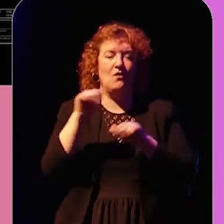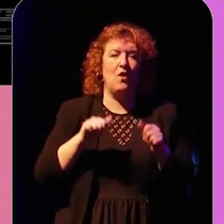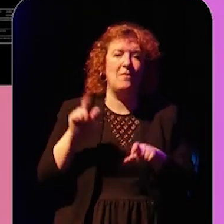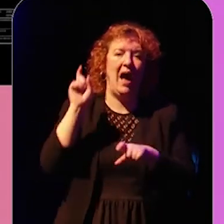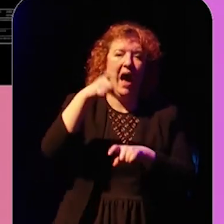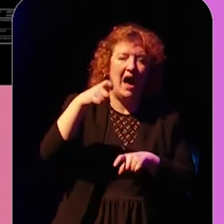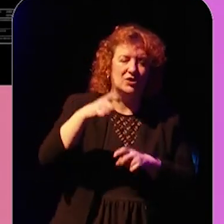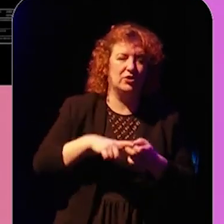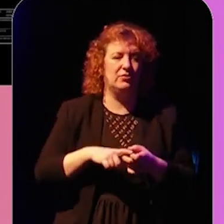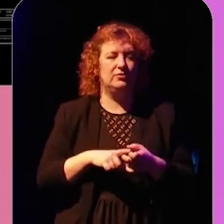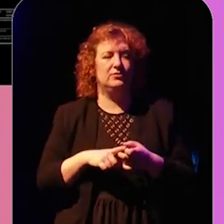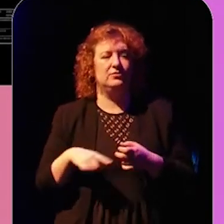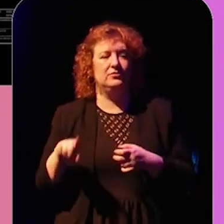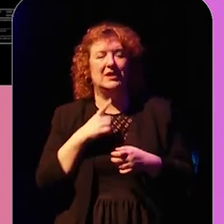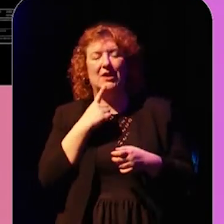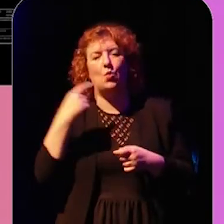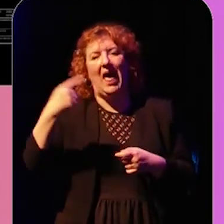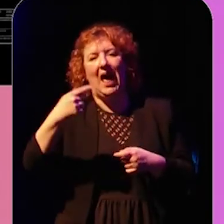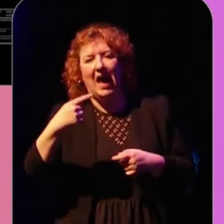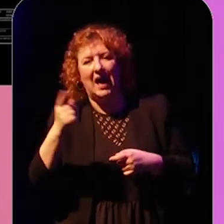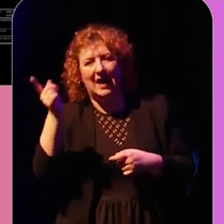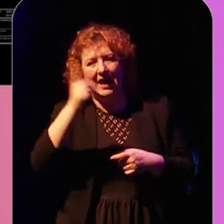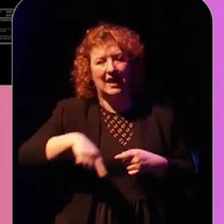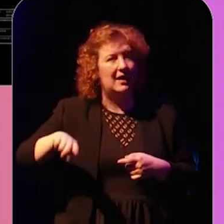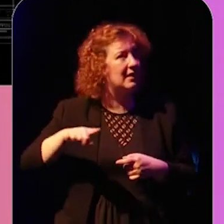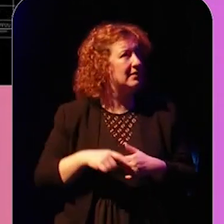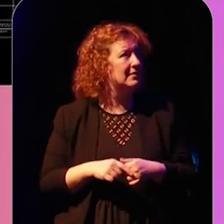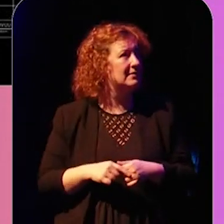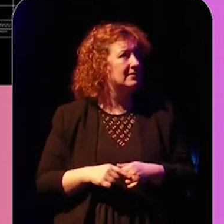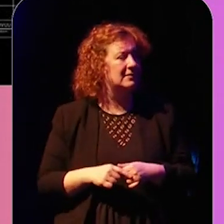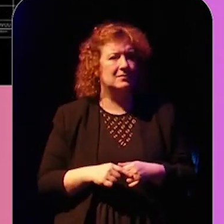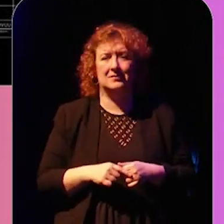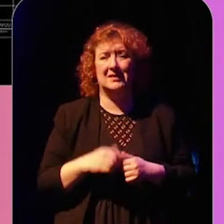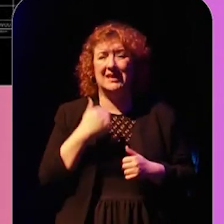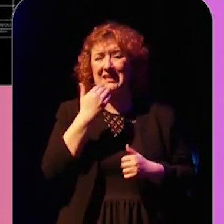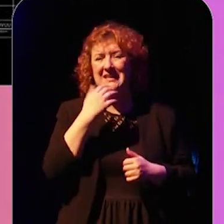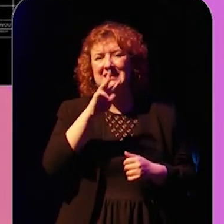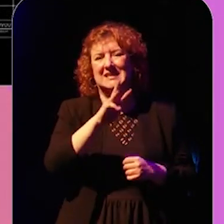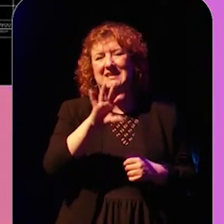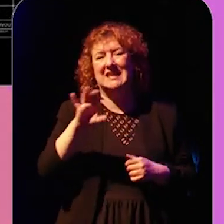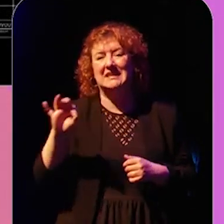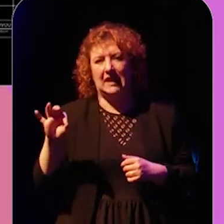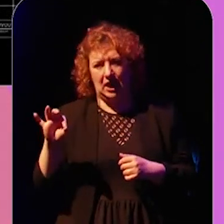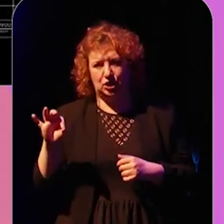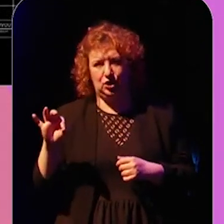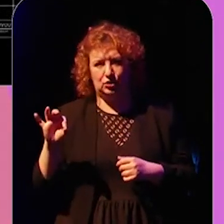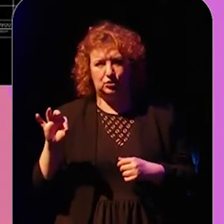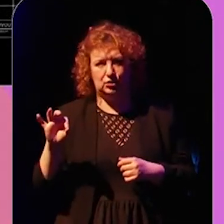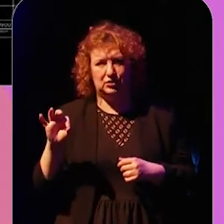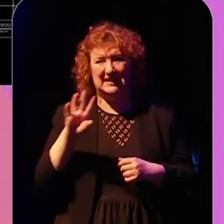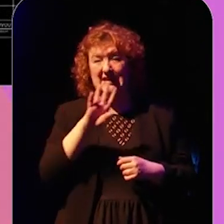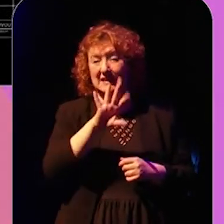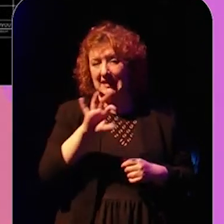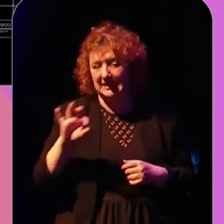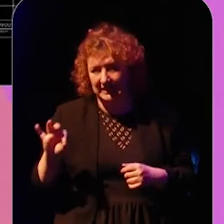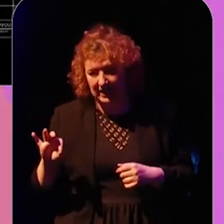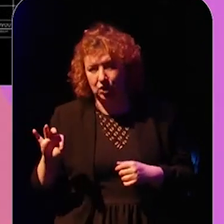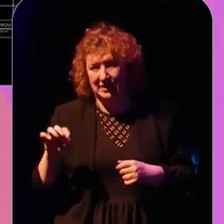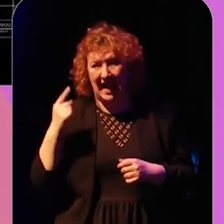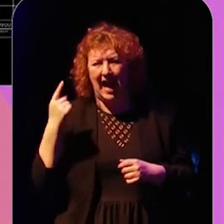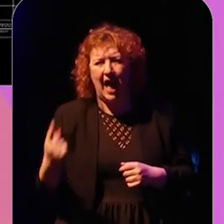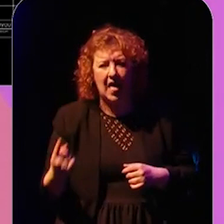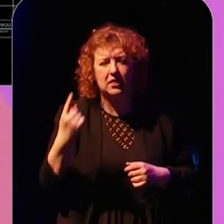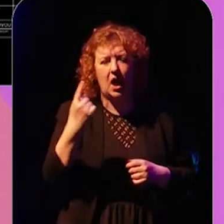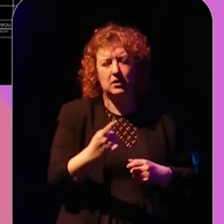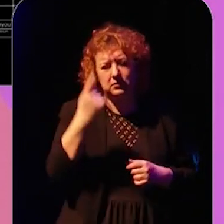forma de gancho, este que es una C que solo tiene luces arriba, así hasta 300 planos. 300 planos que cada uno